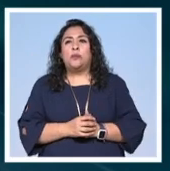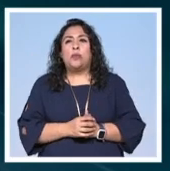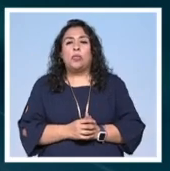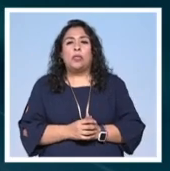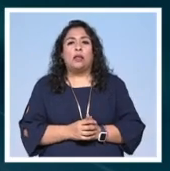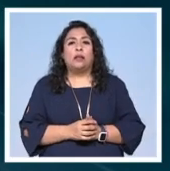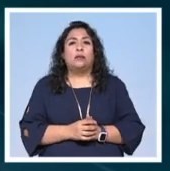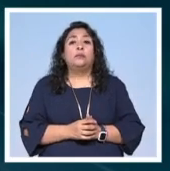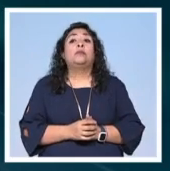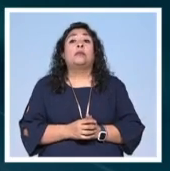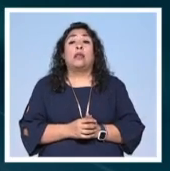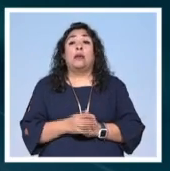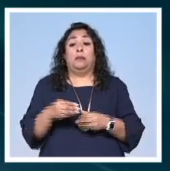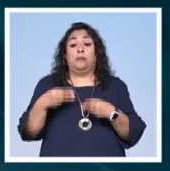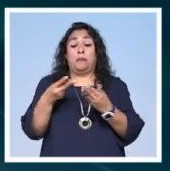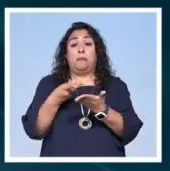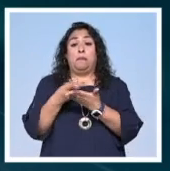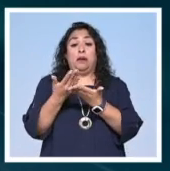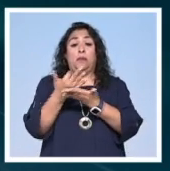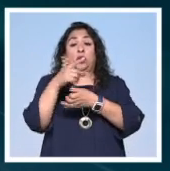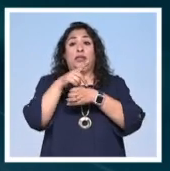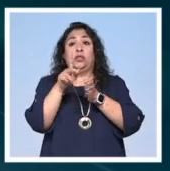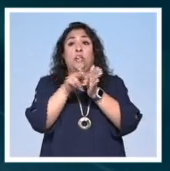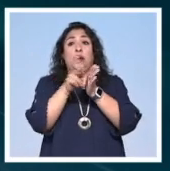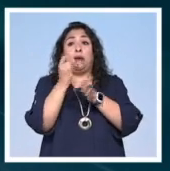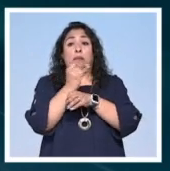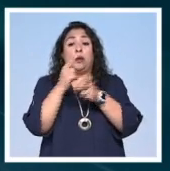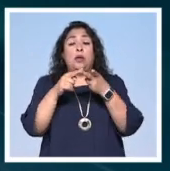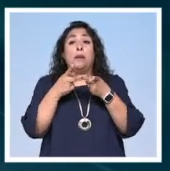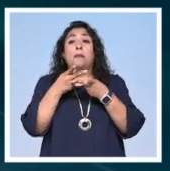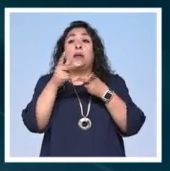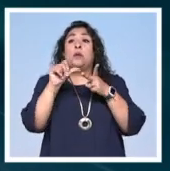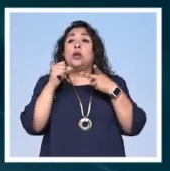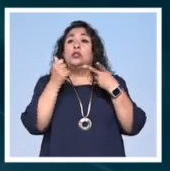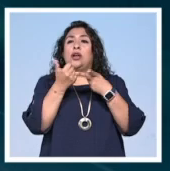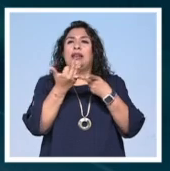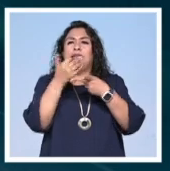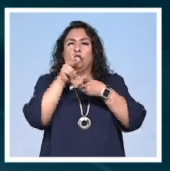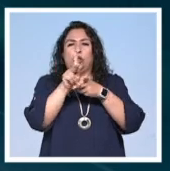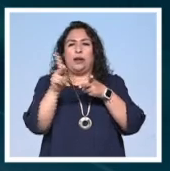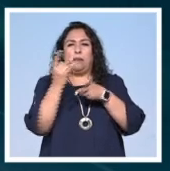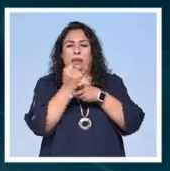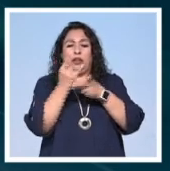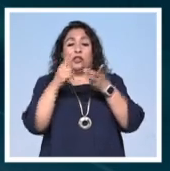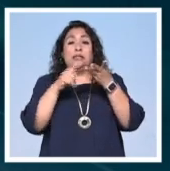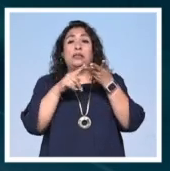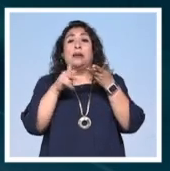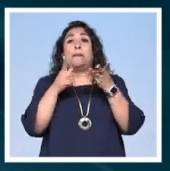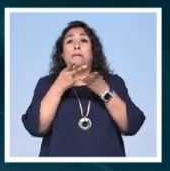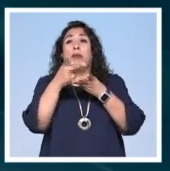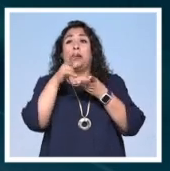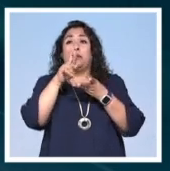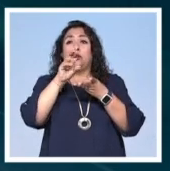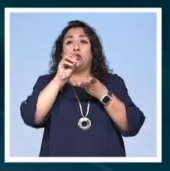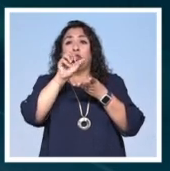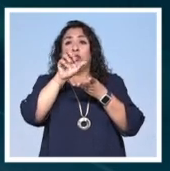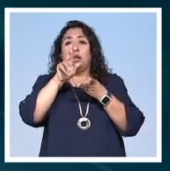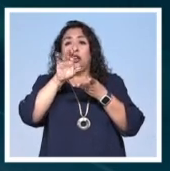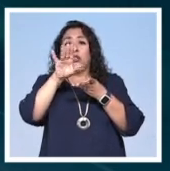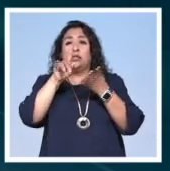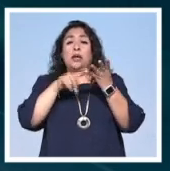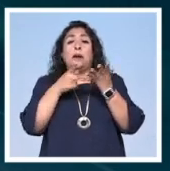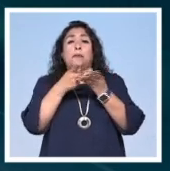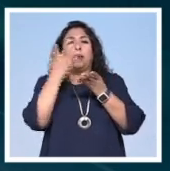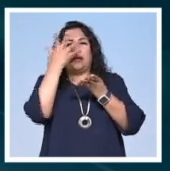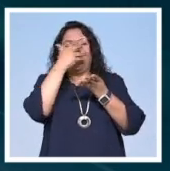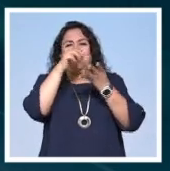narcotraficantes recibió el premio nacional de periodismo El premio de la asociación Nacional de periodistas el premio Rosario Castellanos y el premio bellas artes